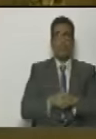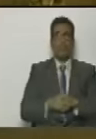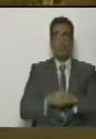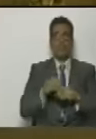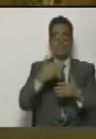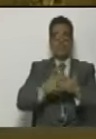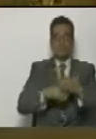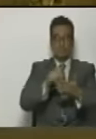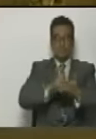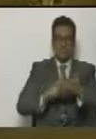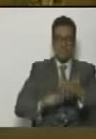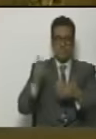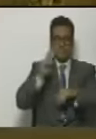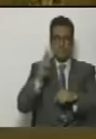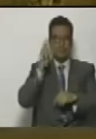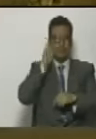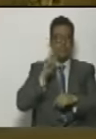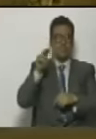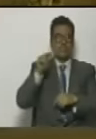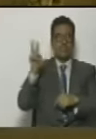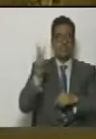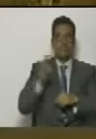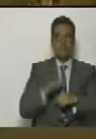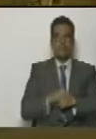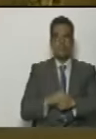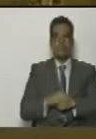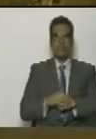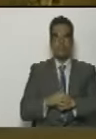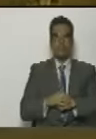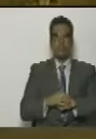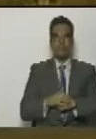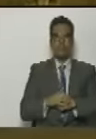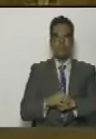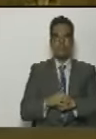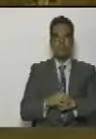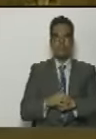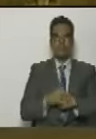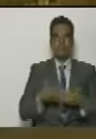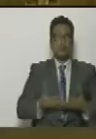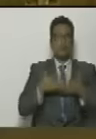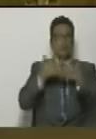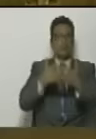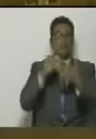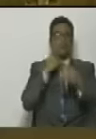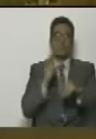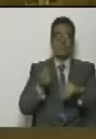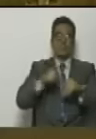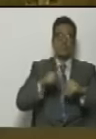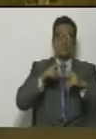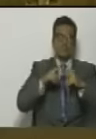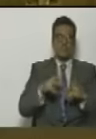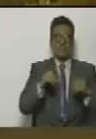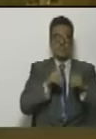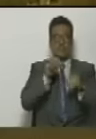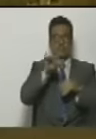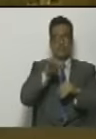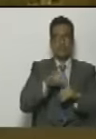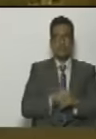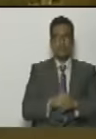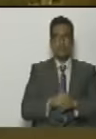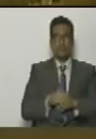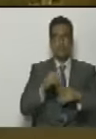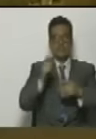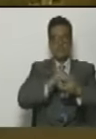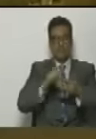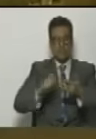la Gaceta Oficial de la República Bolivariana de Venezuela y dar la máxima difusión del mismo.